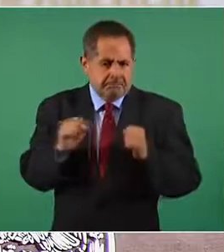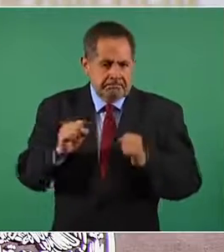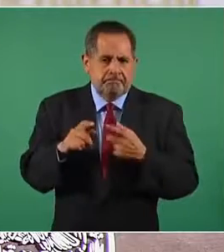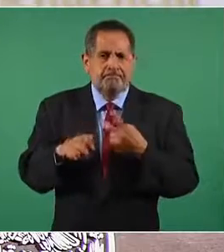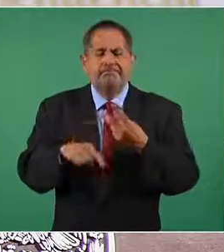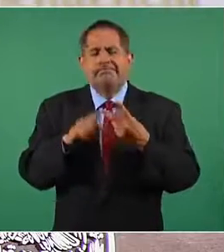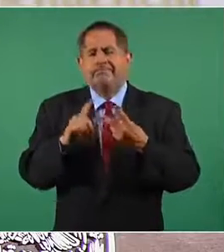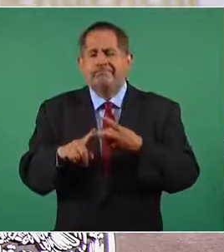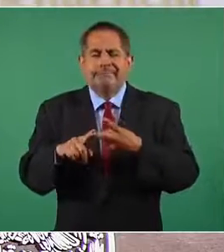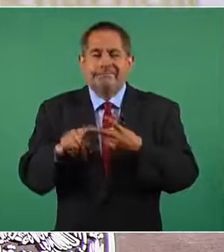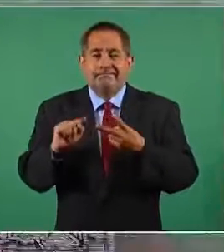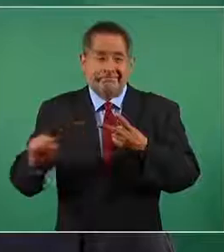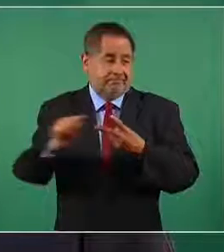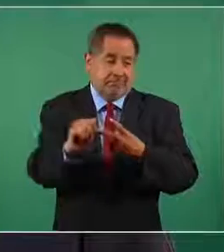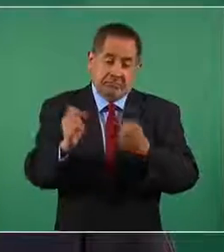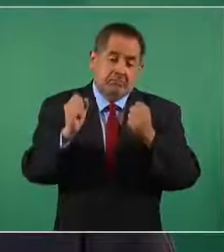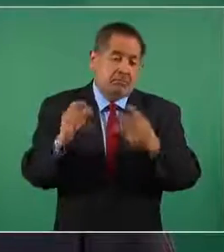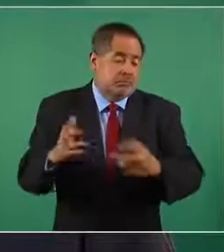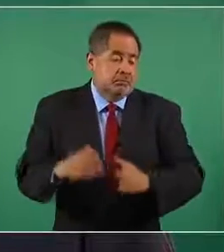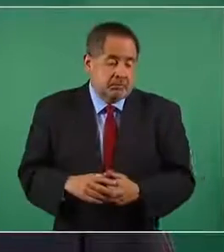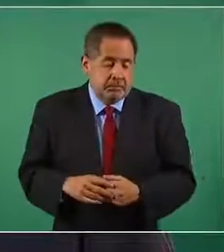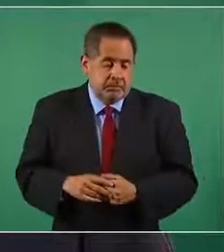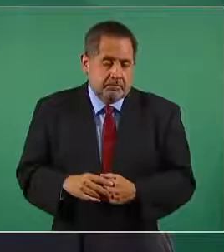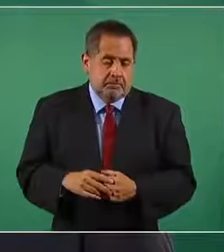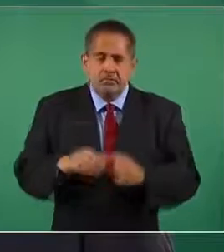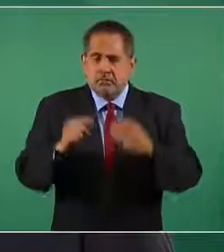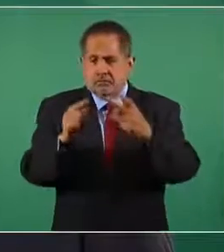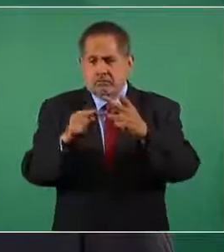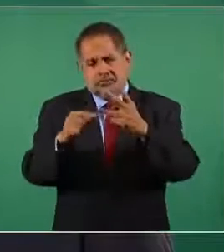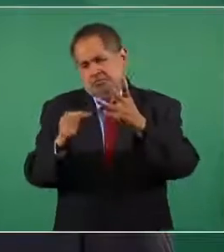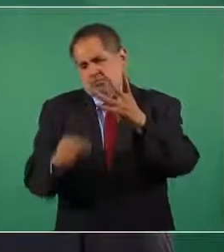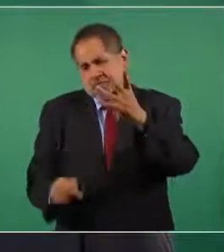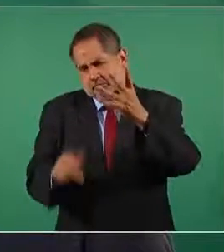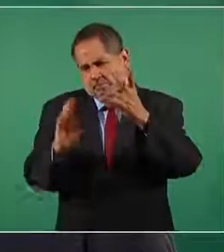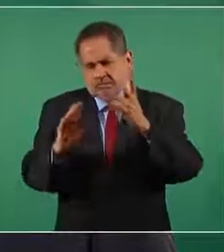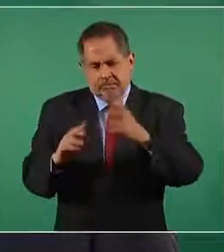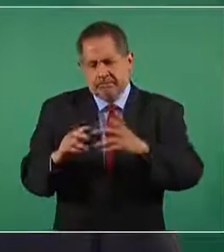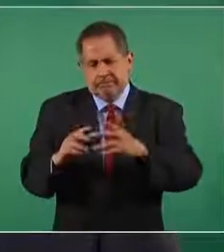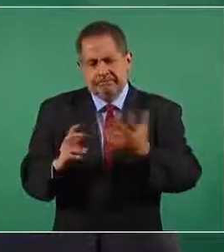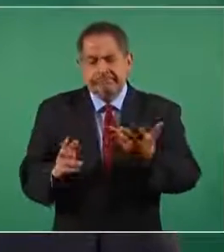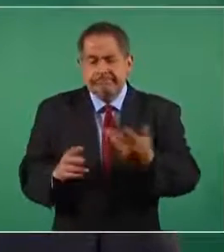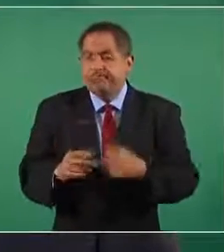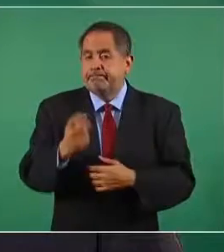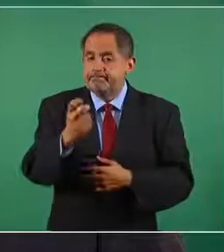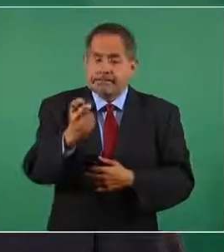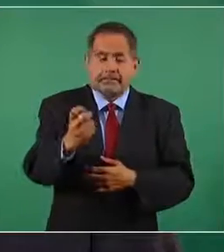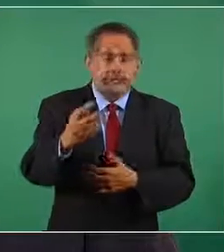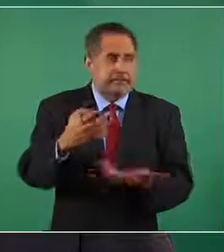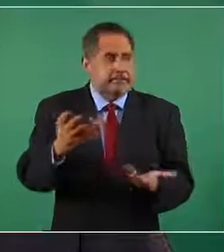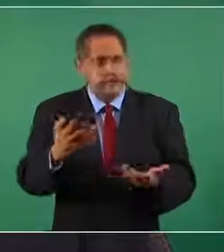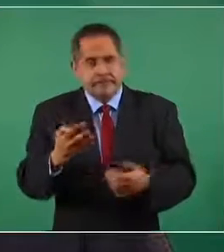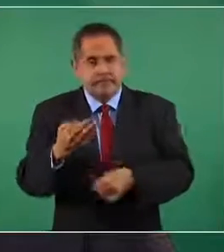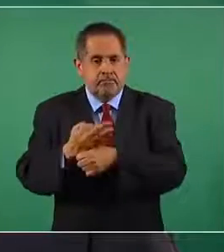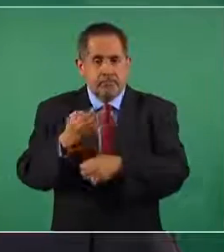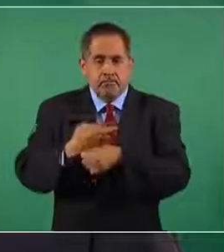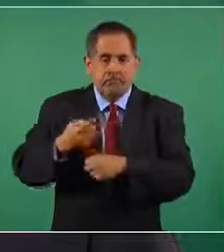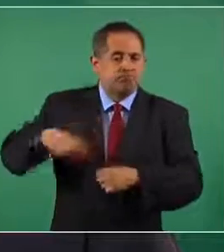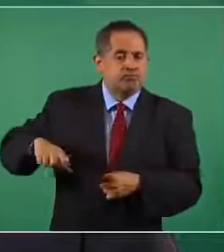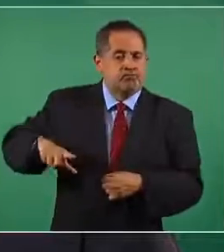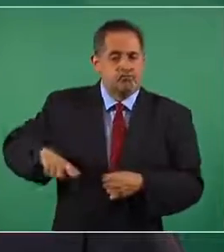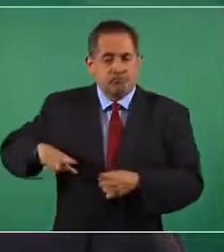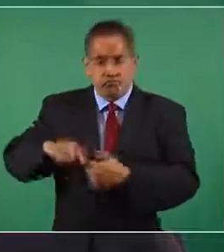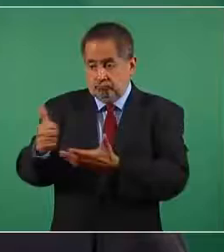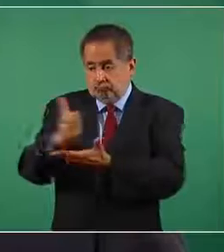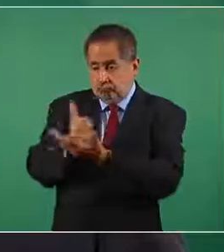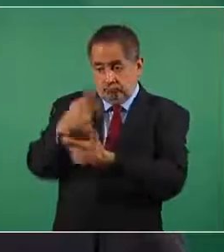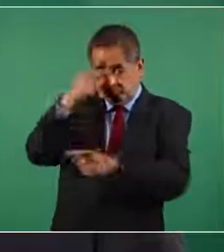en el país y por otras enfermedades. Entonces, lo que está haciendo el gobierno de la ciudad es